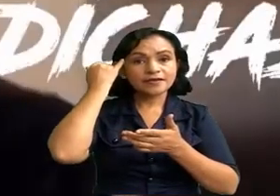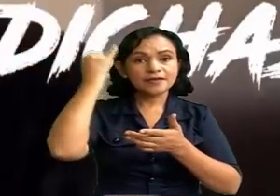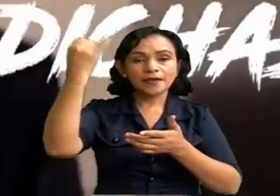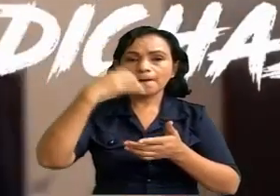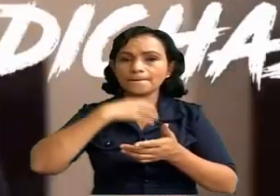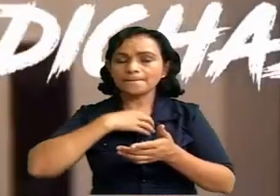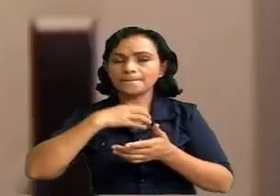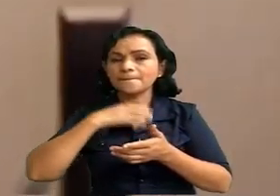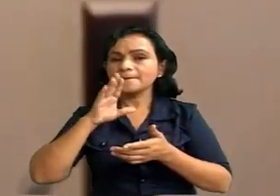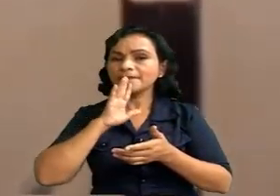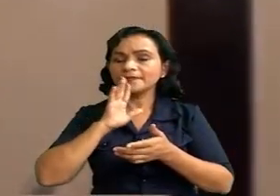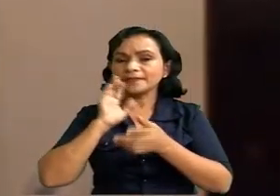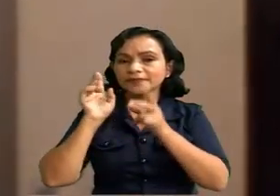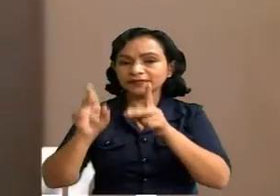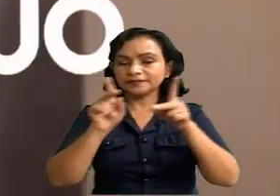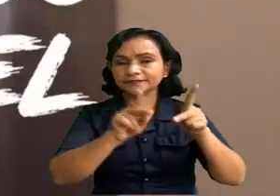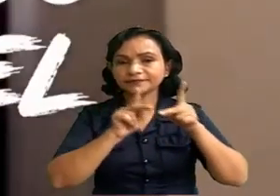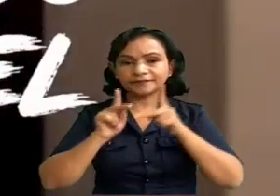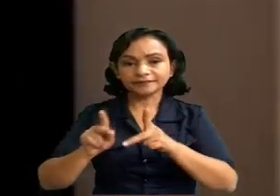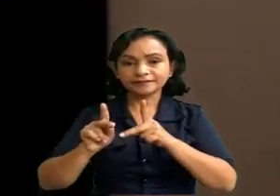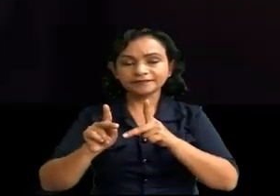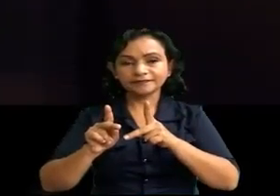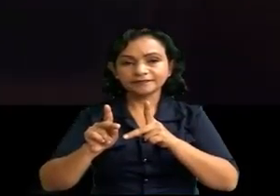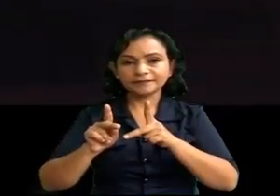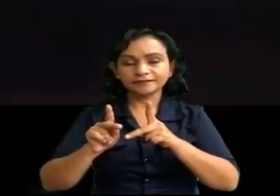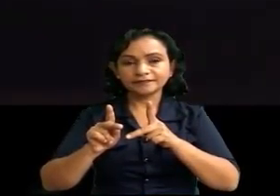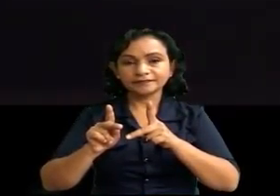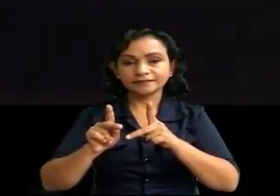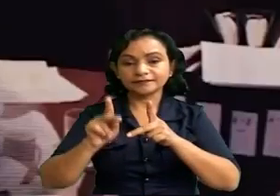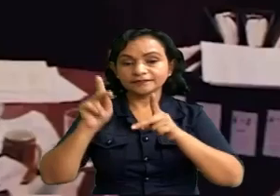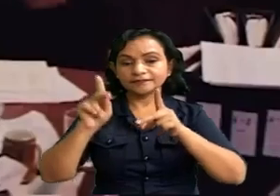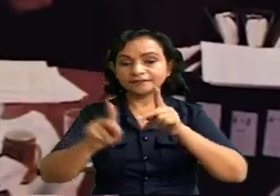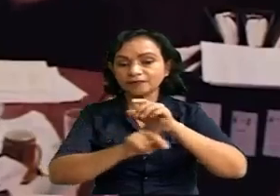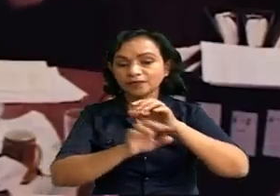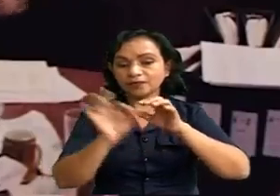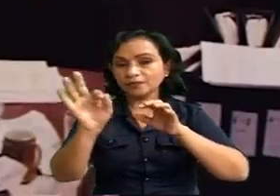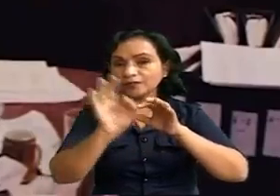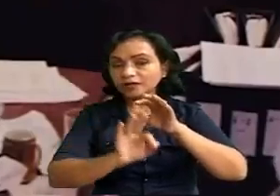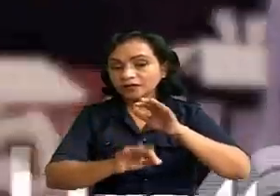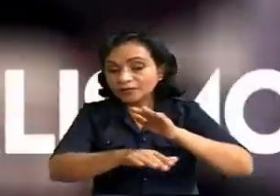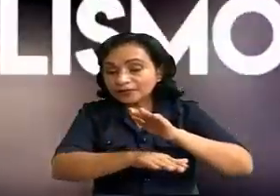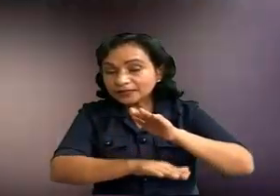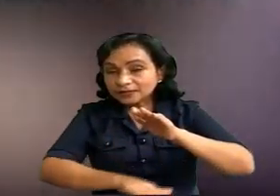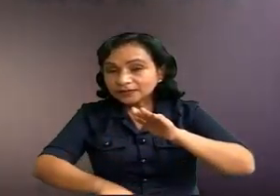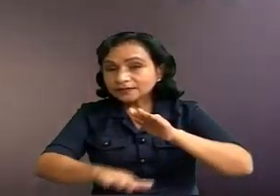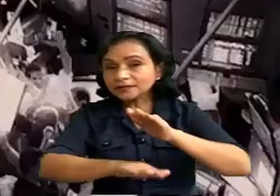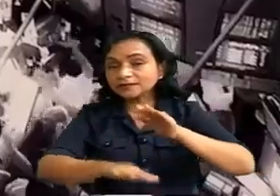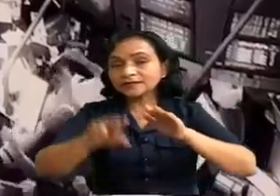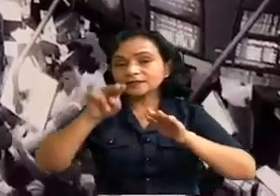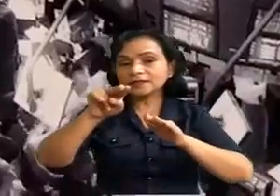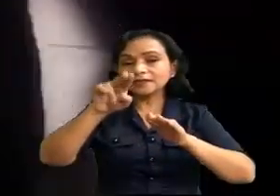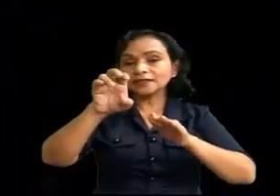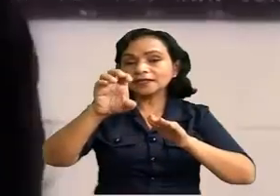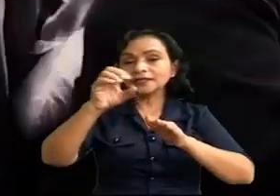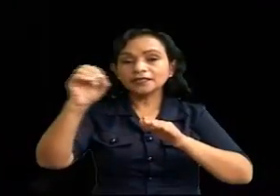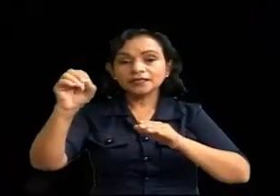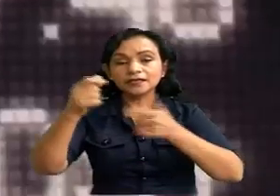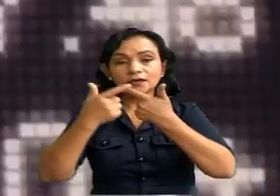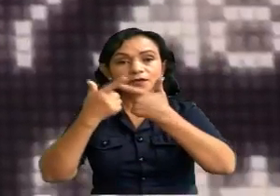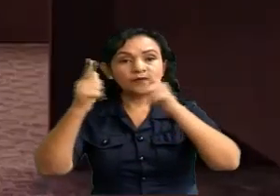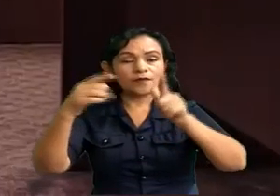propiamente dichas, por debajo del nivel de la filosofía. El neoliberalismo, por ejemplo, tiene